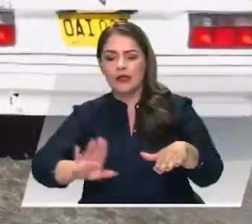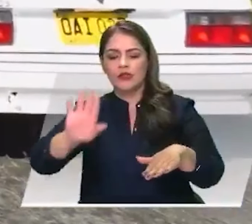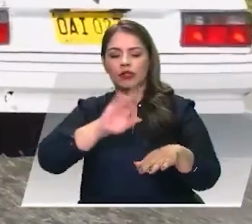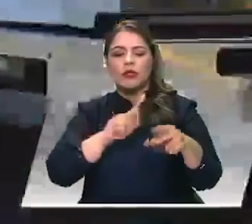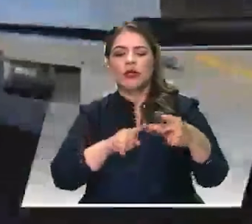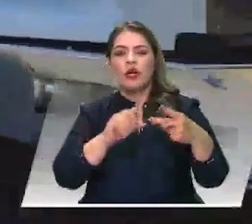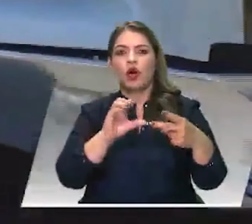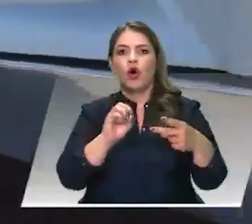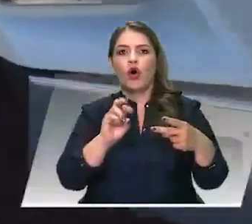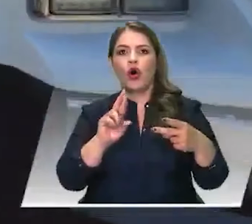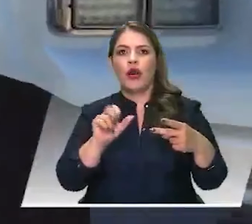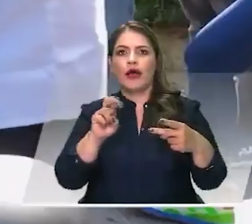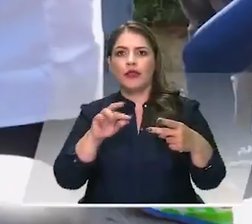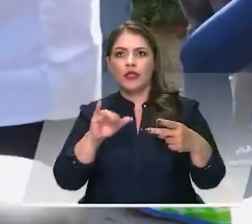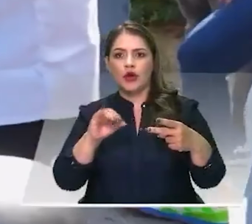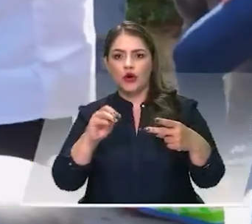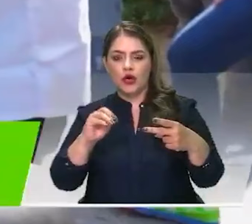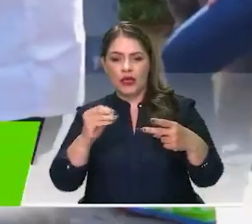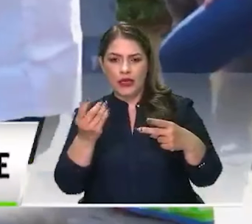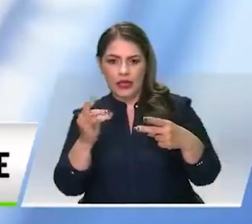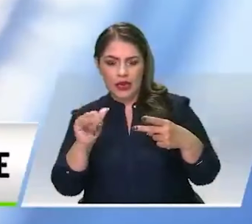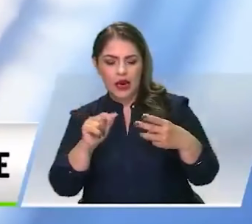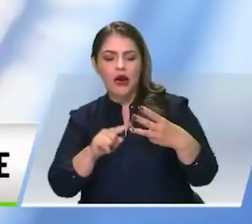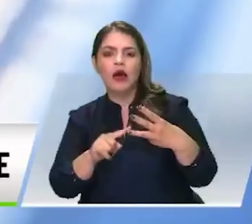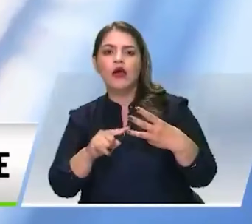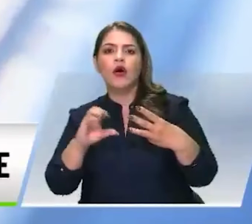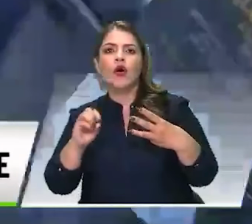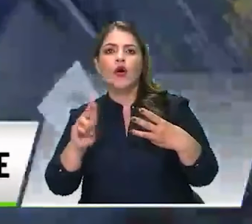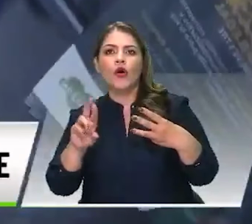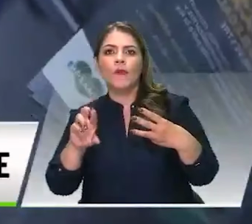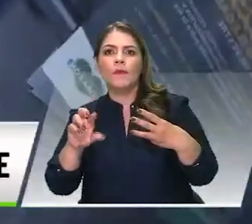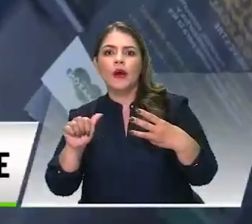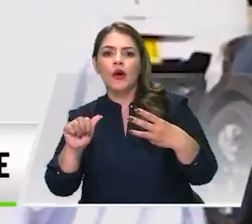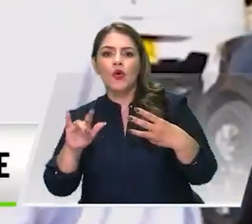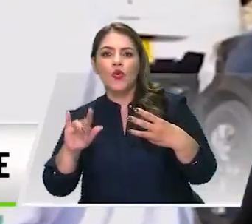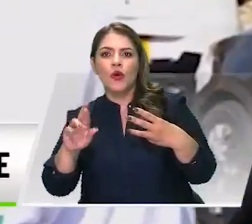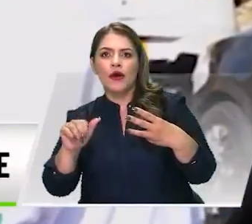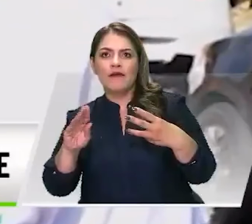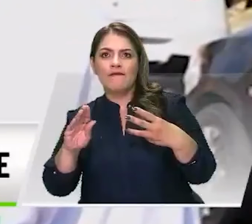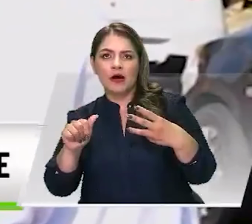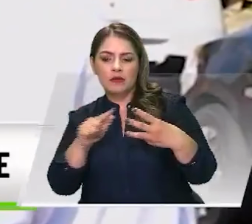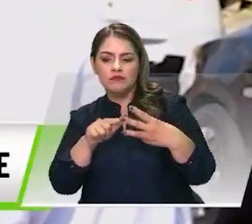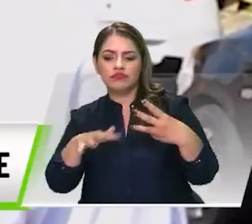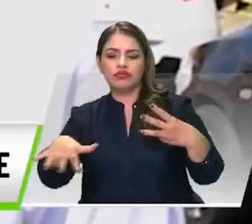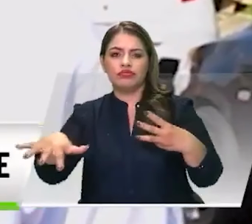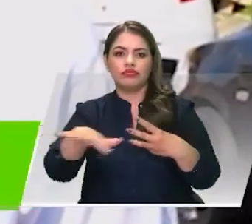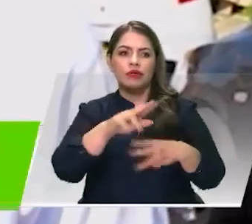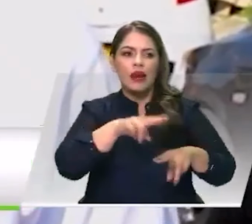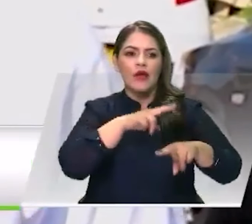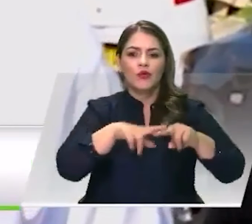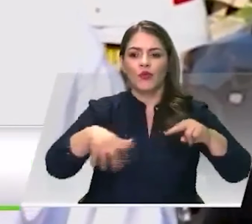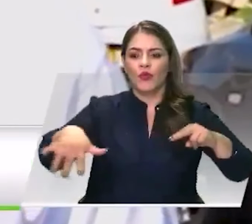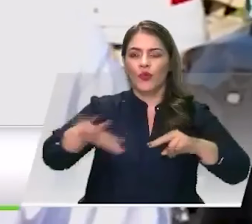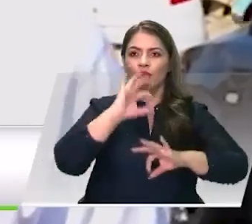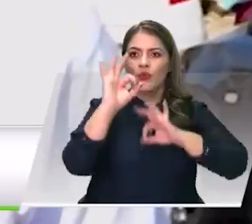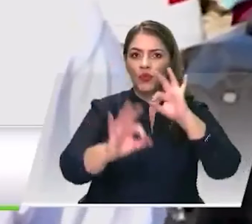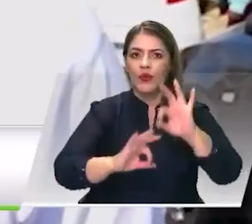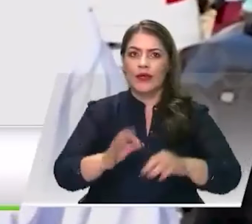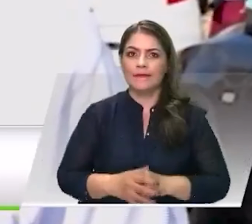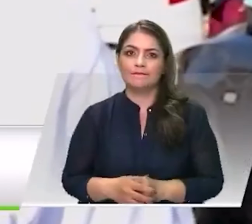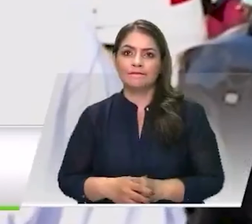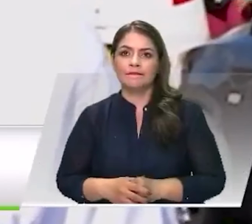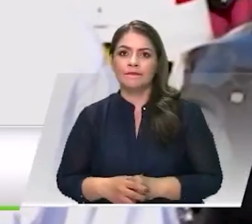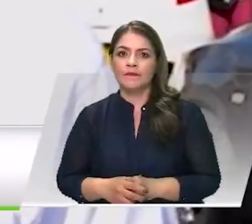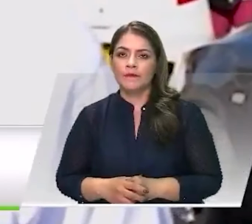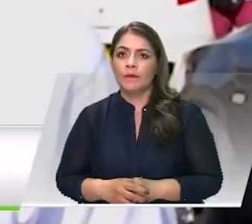sopetran tonusco en las últimas horas con el propósito de preservar los recursos naturales realizando diferentes operativos para contarle